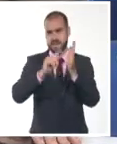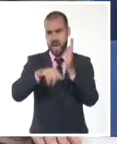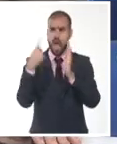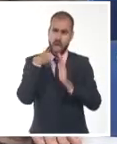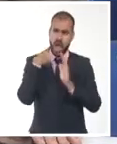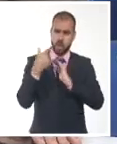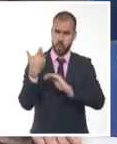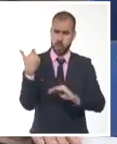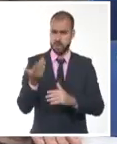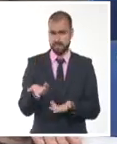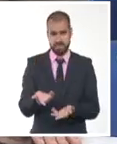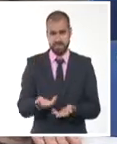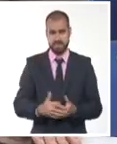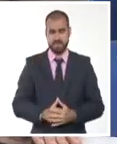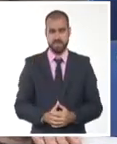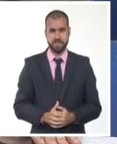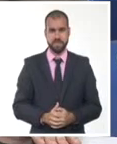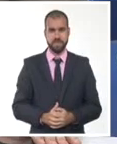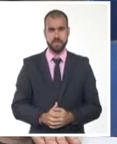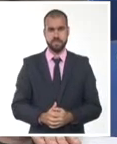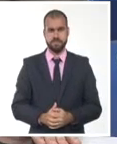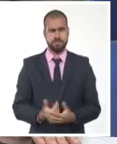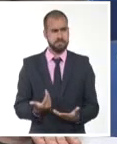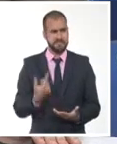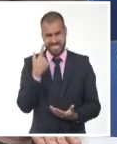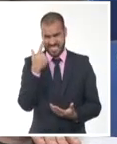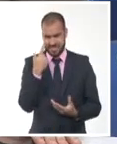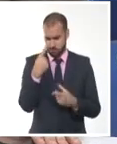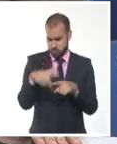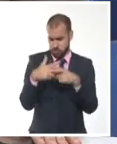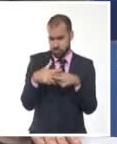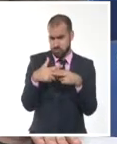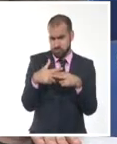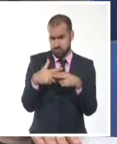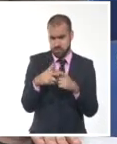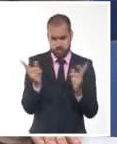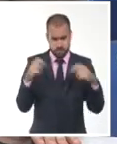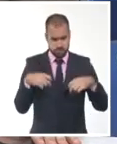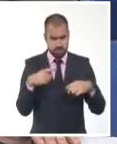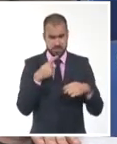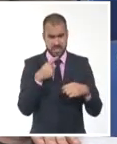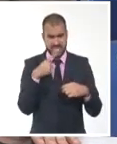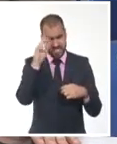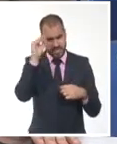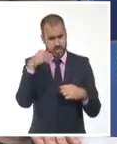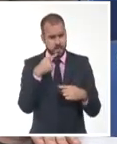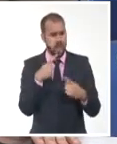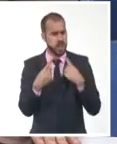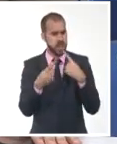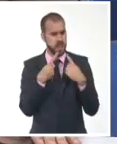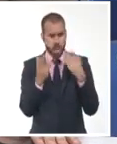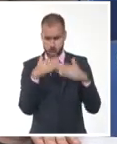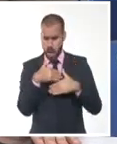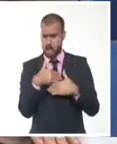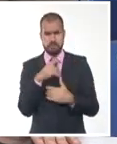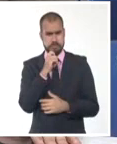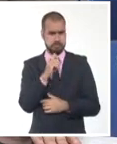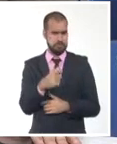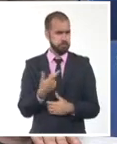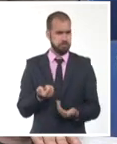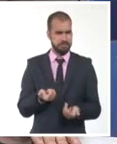décadas. En esencia, no hay solución si no hay diálogo con todos, no hay solución a un tema